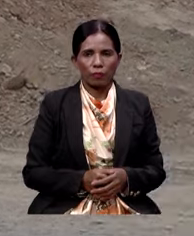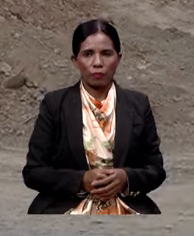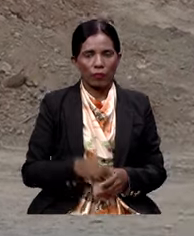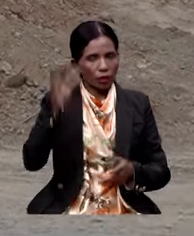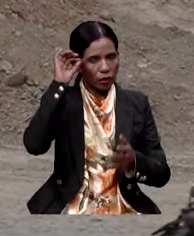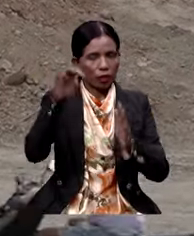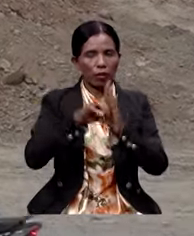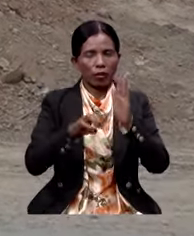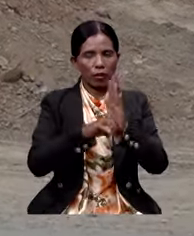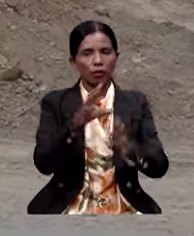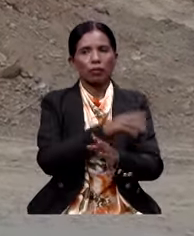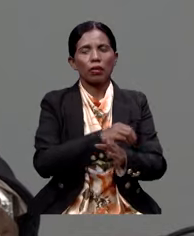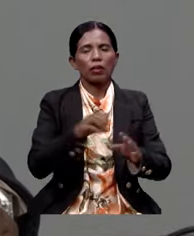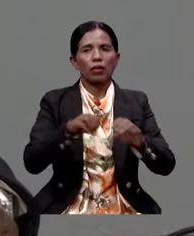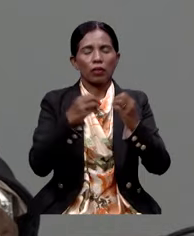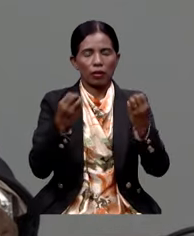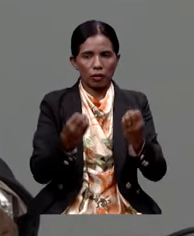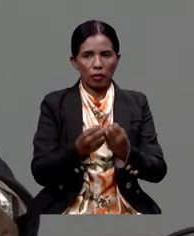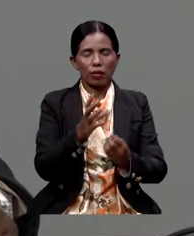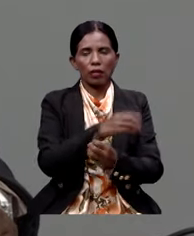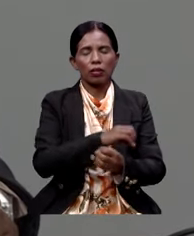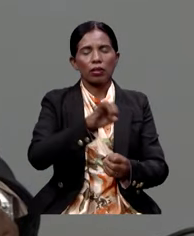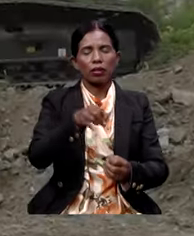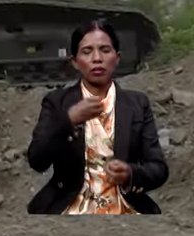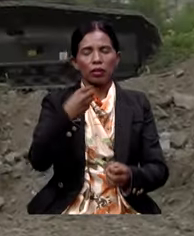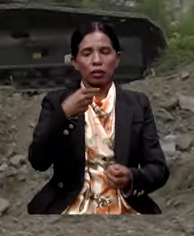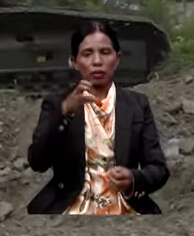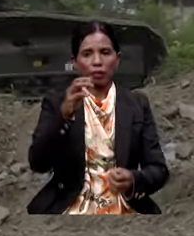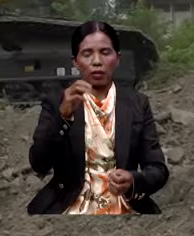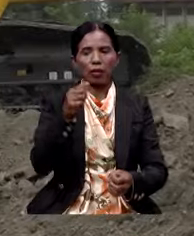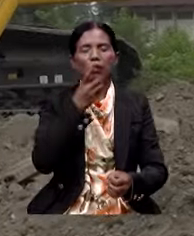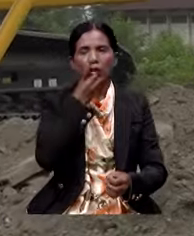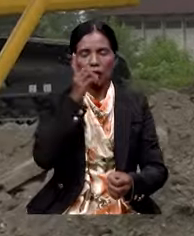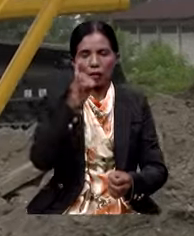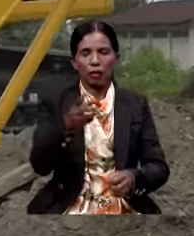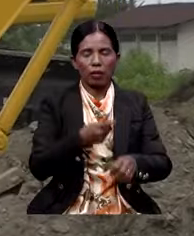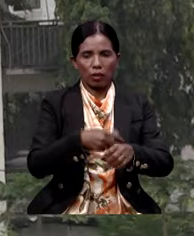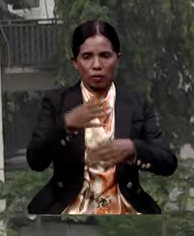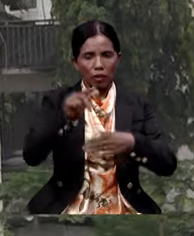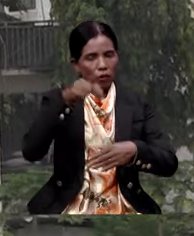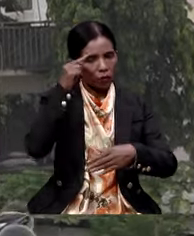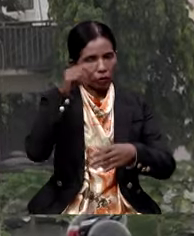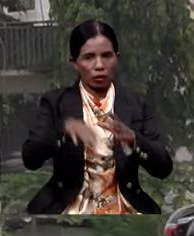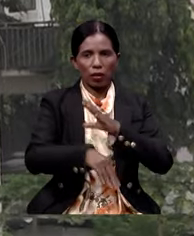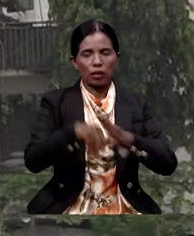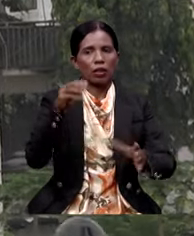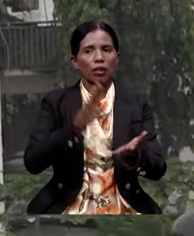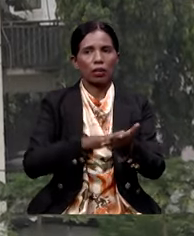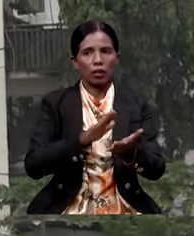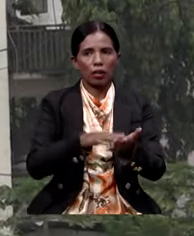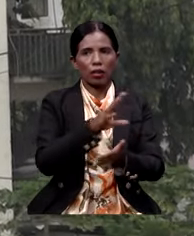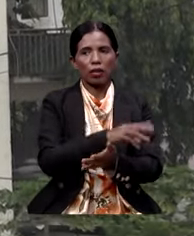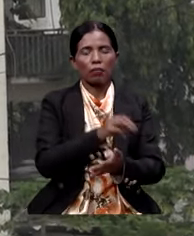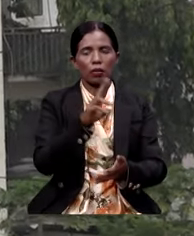Secretario de Estado Asunto Toponimia en Organización Urbana, Germano Santa Brites Díaz, declara Tempu Barak Guvernu se hace Escola Colegio San